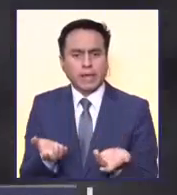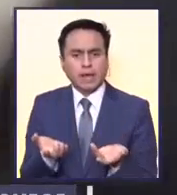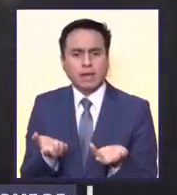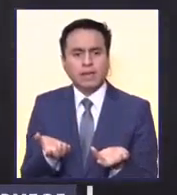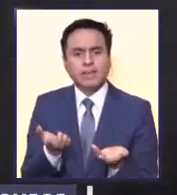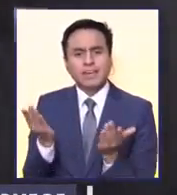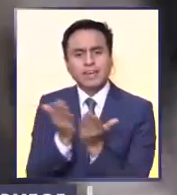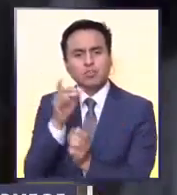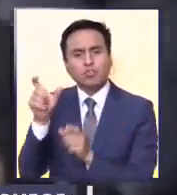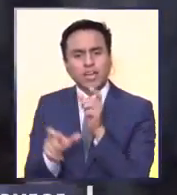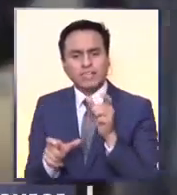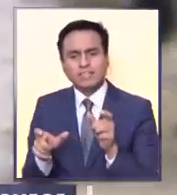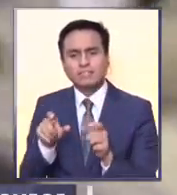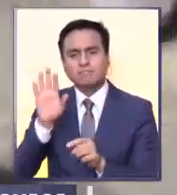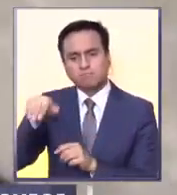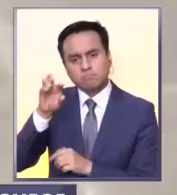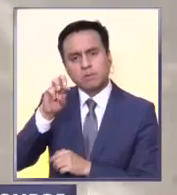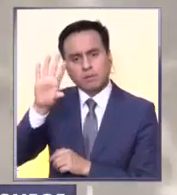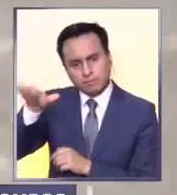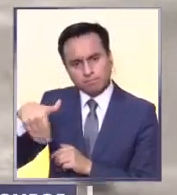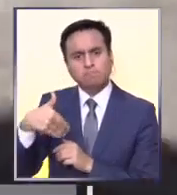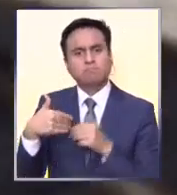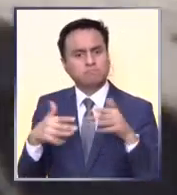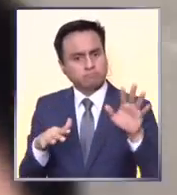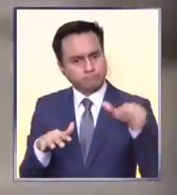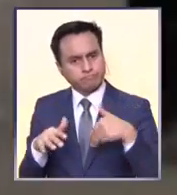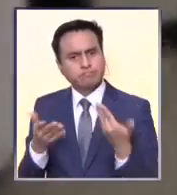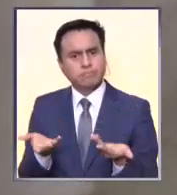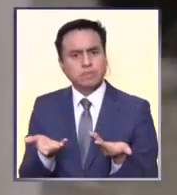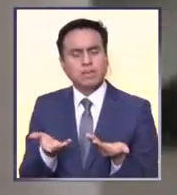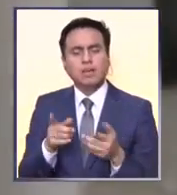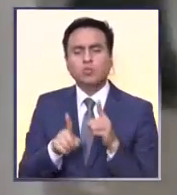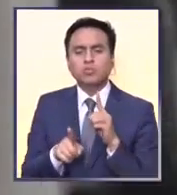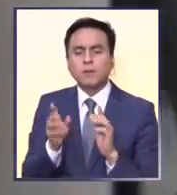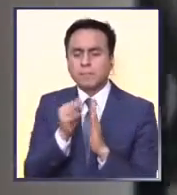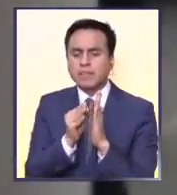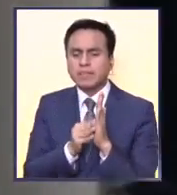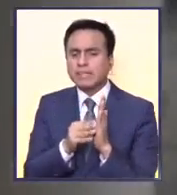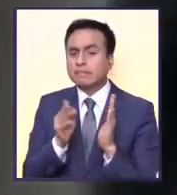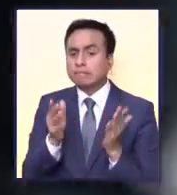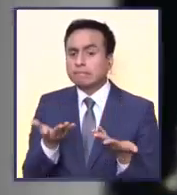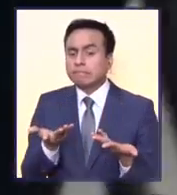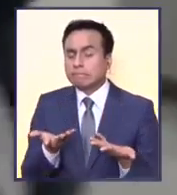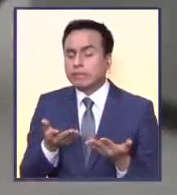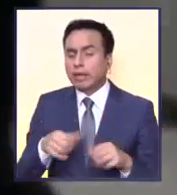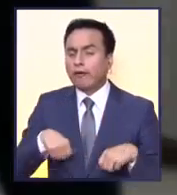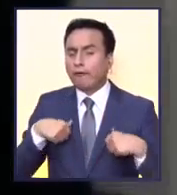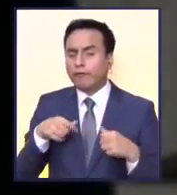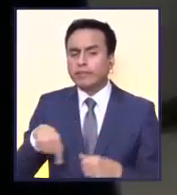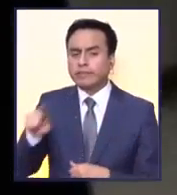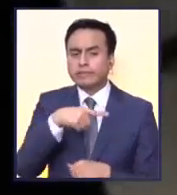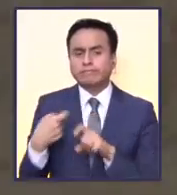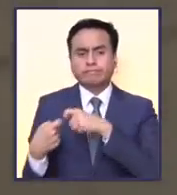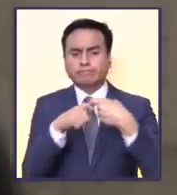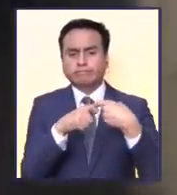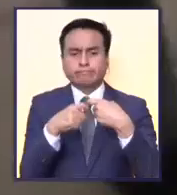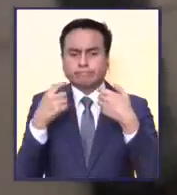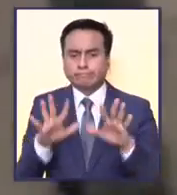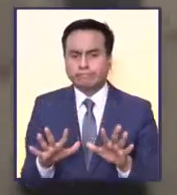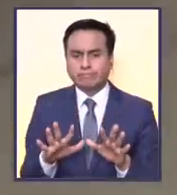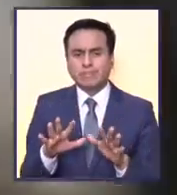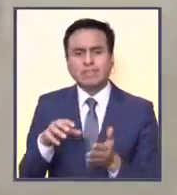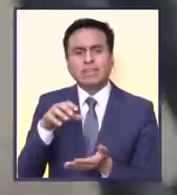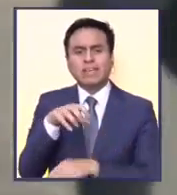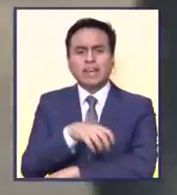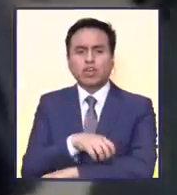estudiantes fueron citadas con sus apoderados y también es que se tomarán medidas con estas jóvenes que terminaron enfrentándose en la